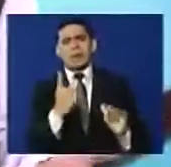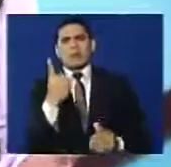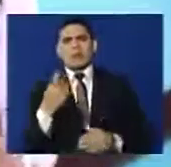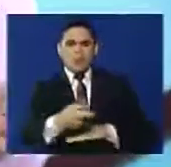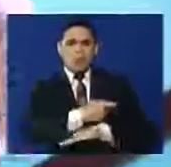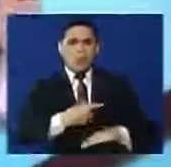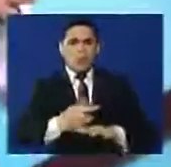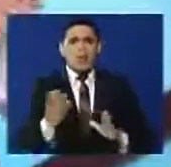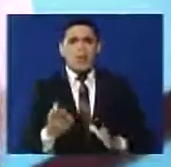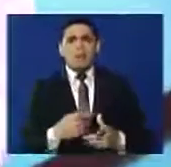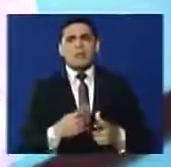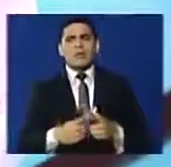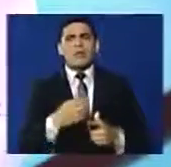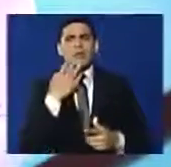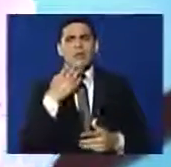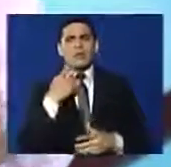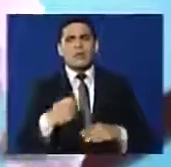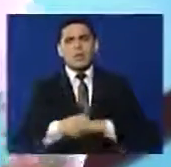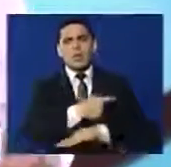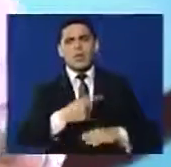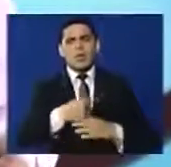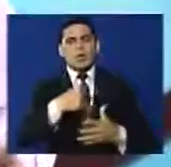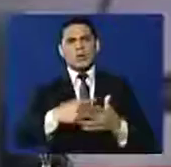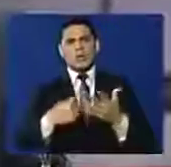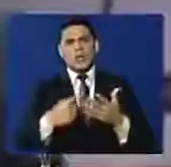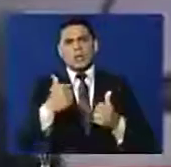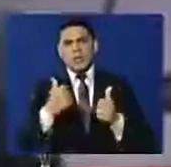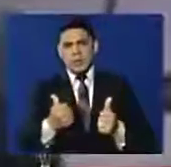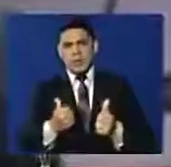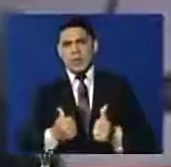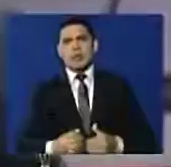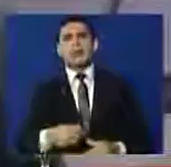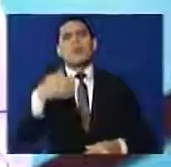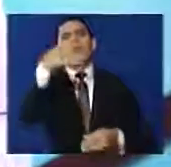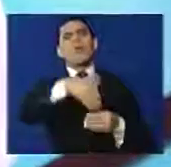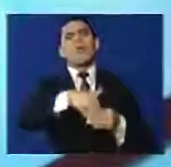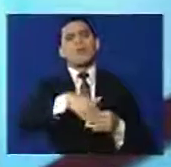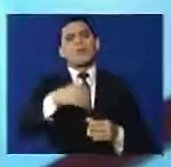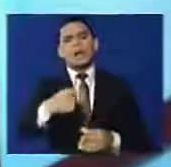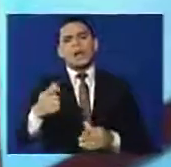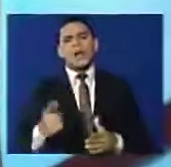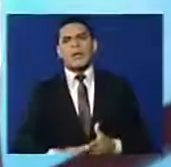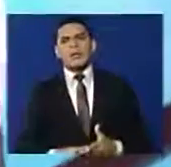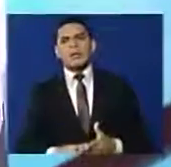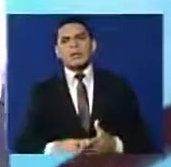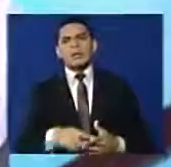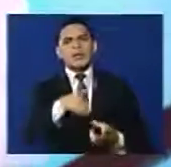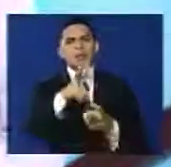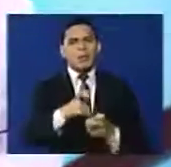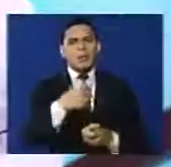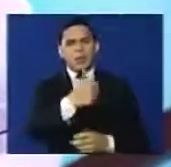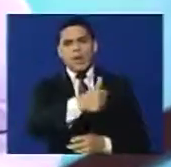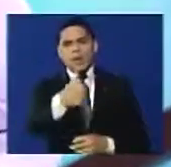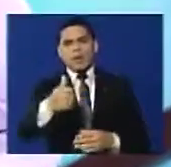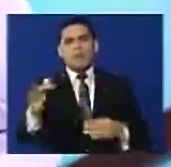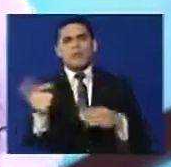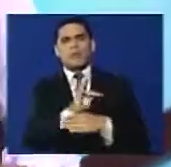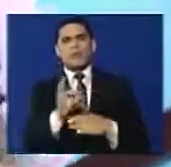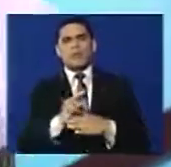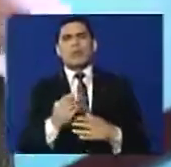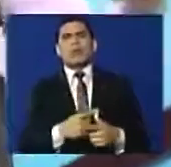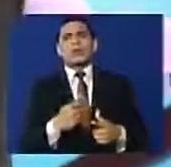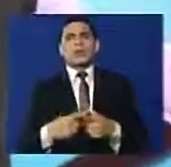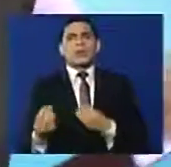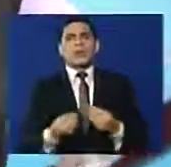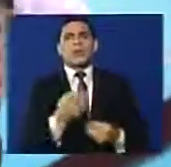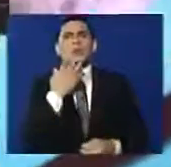un gobierno. Las cosas que el gobierno hace bien tiene una recompensa. ¿Cuáles son? Los votos y los sueldos que cobra cada uno de sus funcionarios. Yo